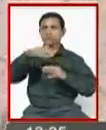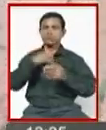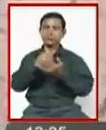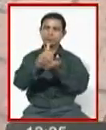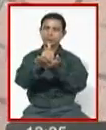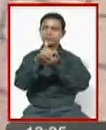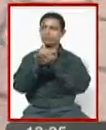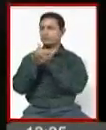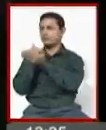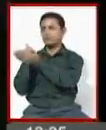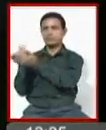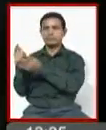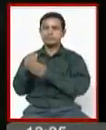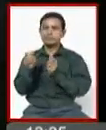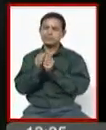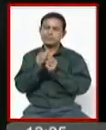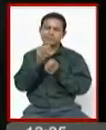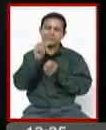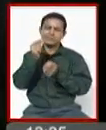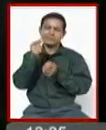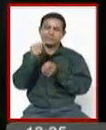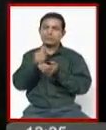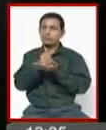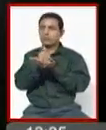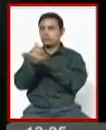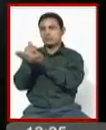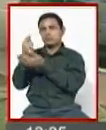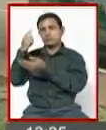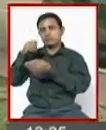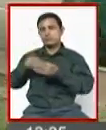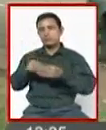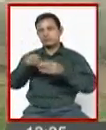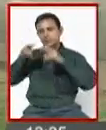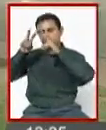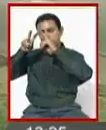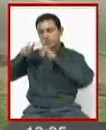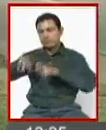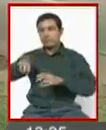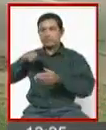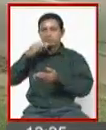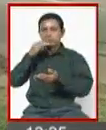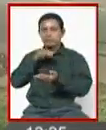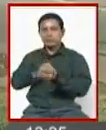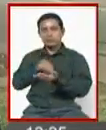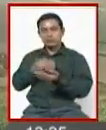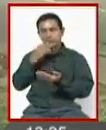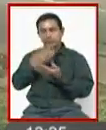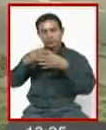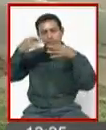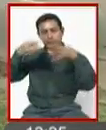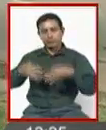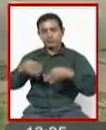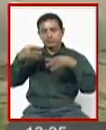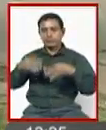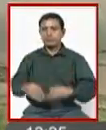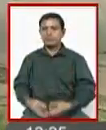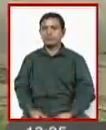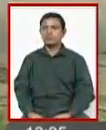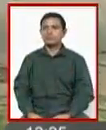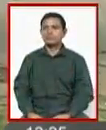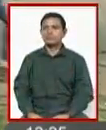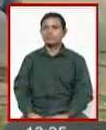me ayude una pequeña ayuda para hacerme ver con un médico bueno que sea médico no